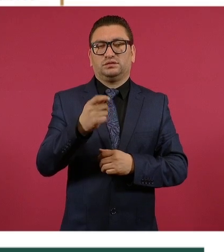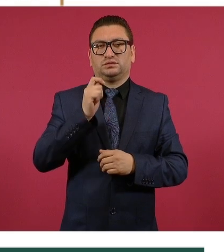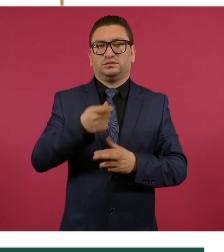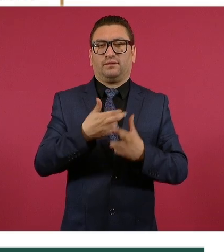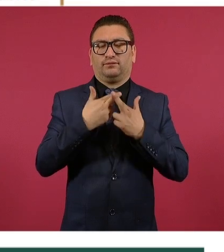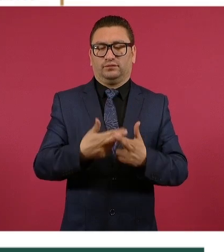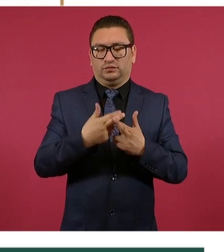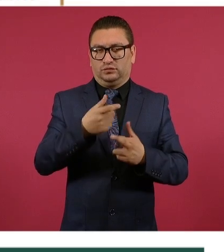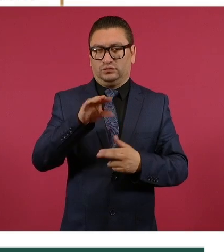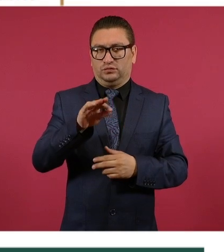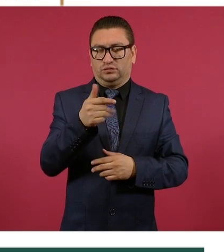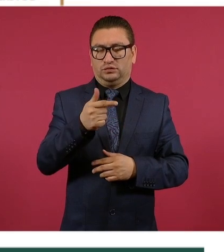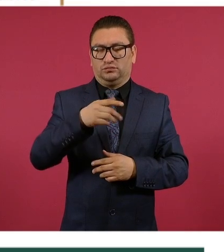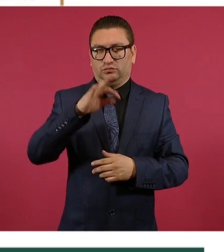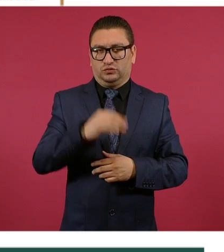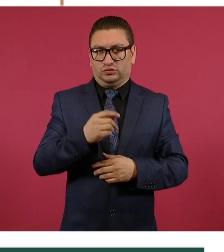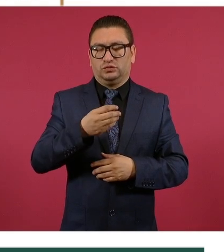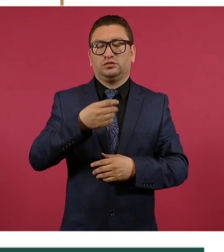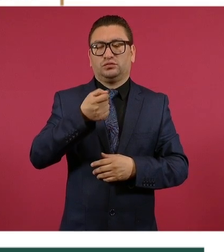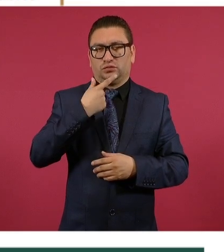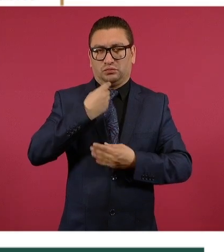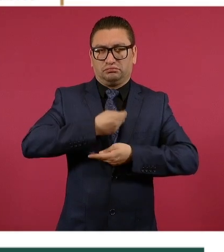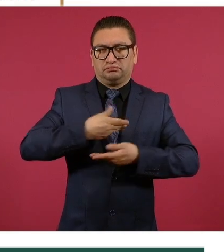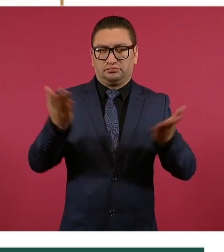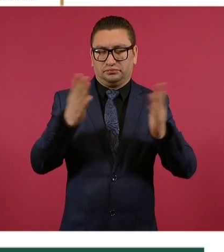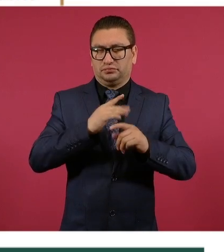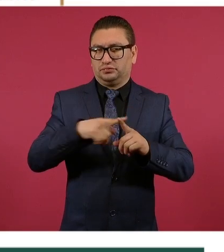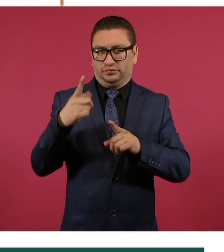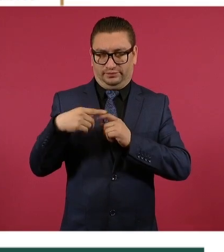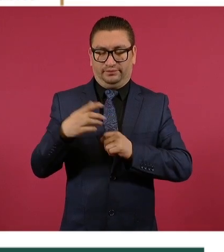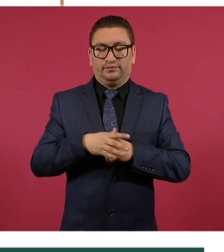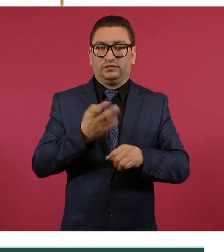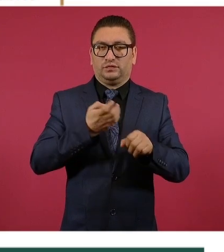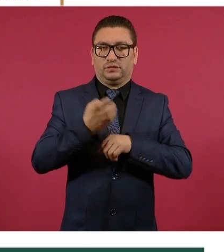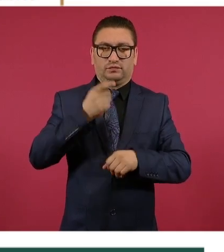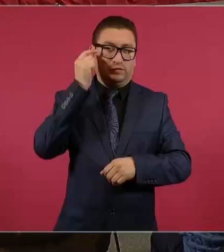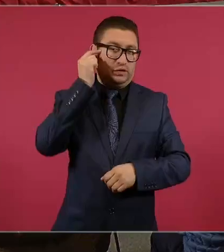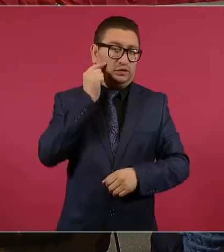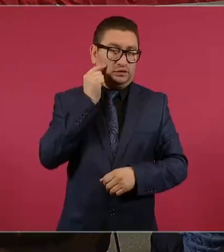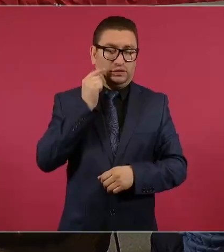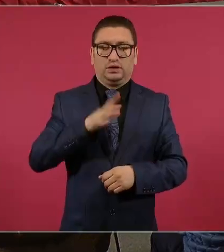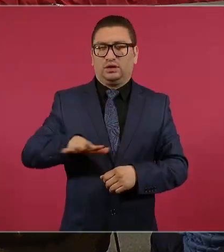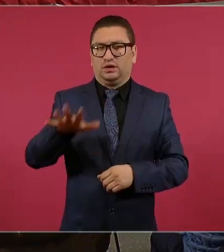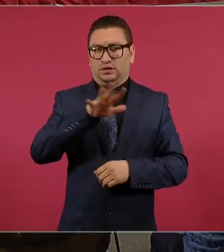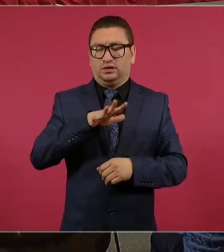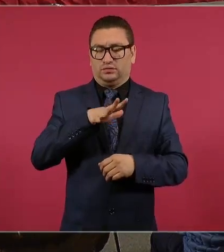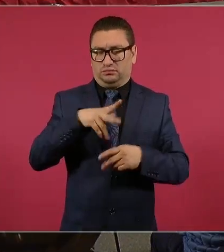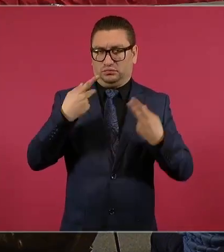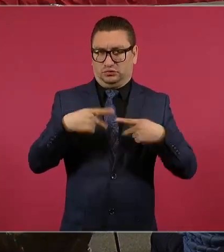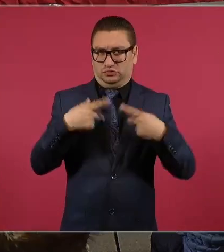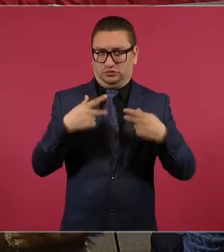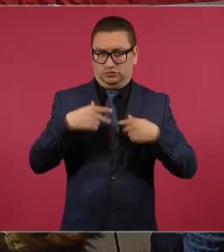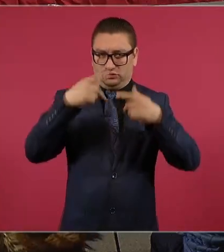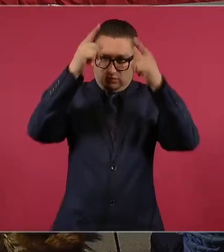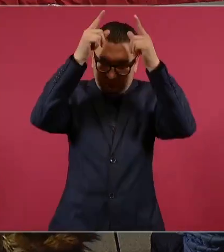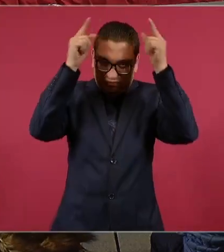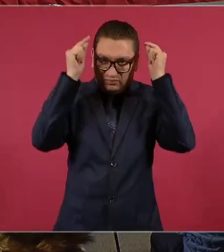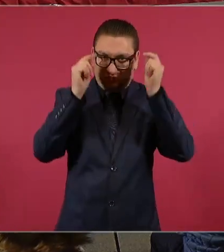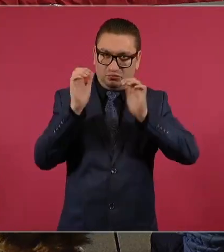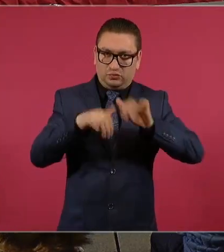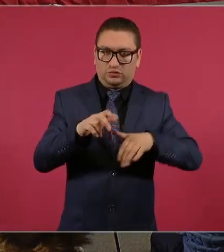del 97%. En el estado de Guerrero, el incremento de personal de enfermería es